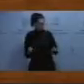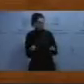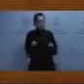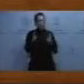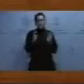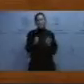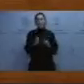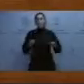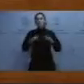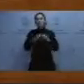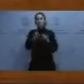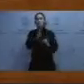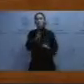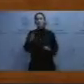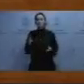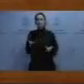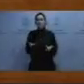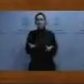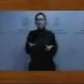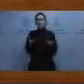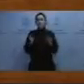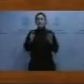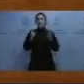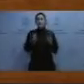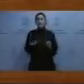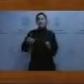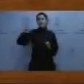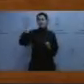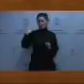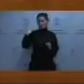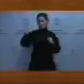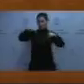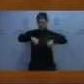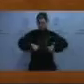Popular estuvo, está y estará siempre